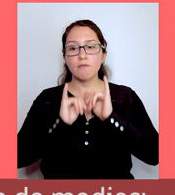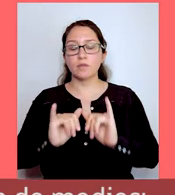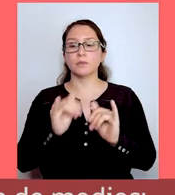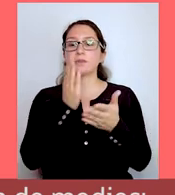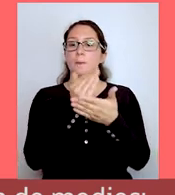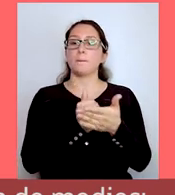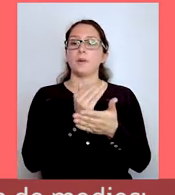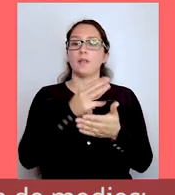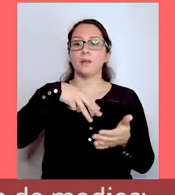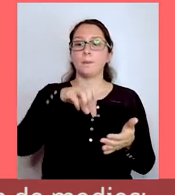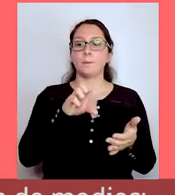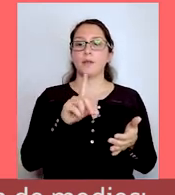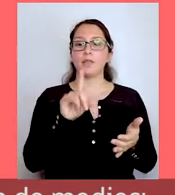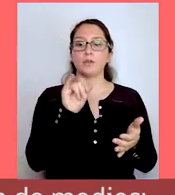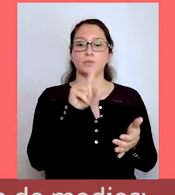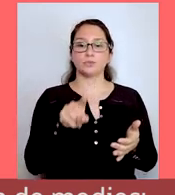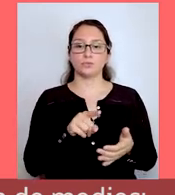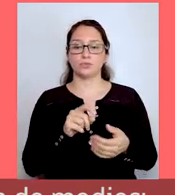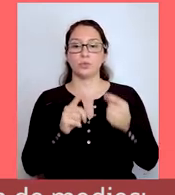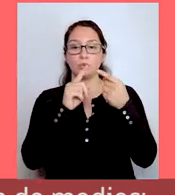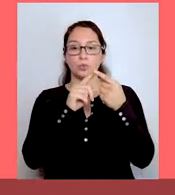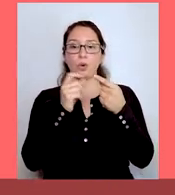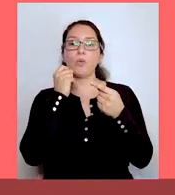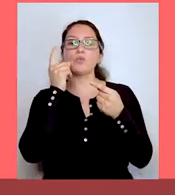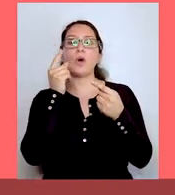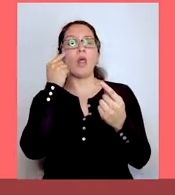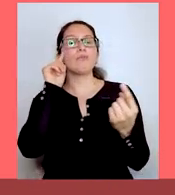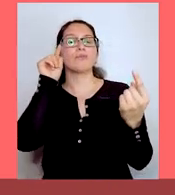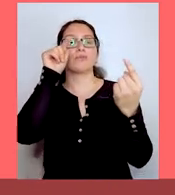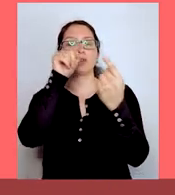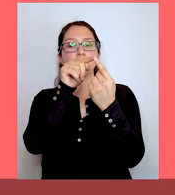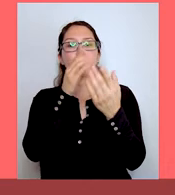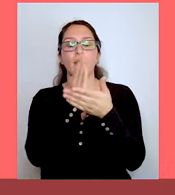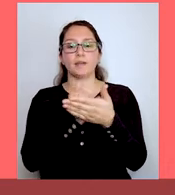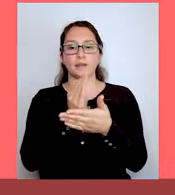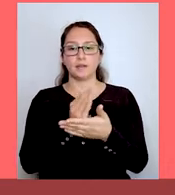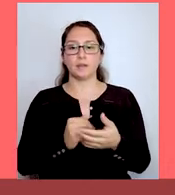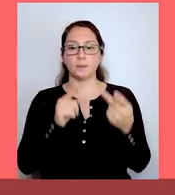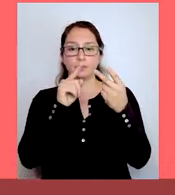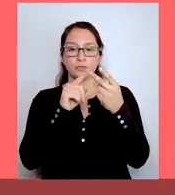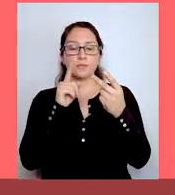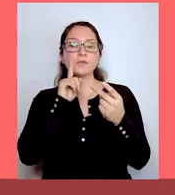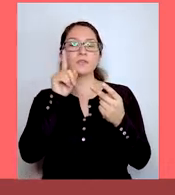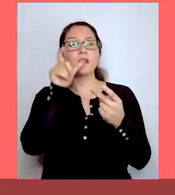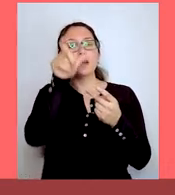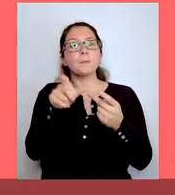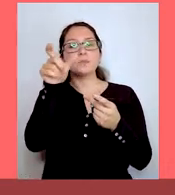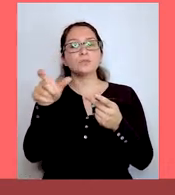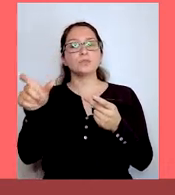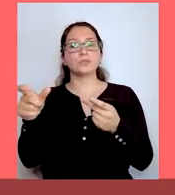relevantes que debes tener dentro de tu plan de medios. 1. Definir el objetivo de tu estrategia.